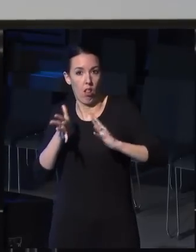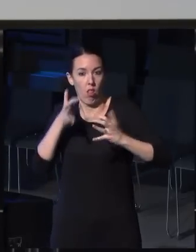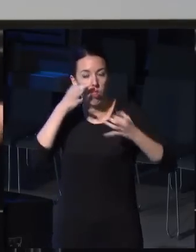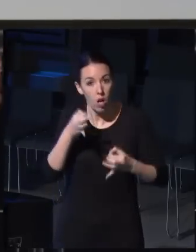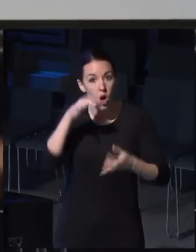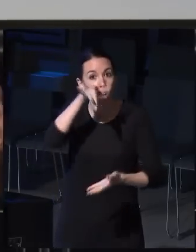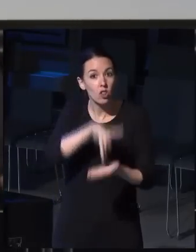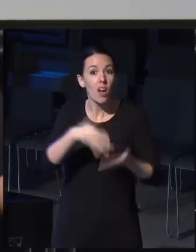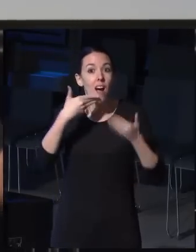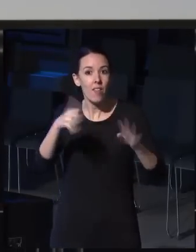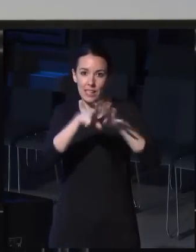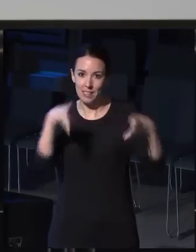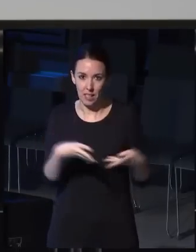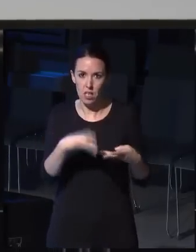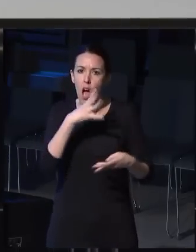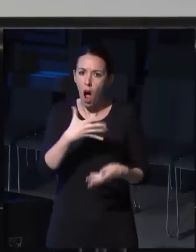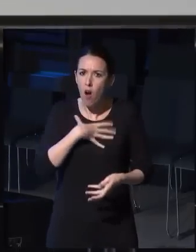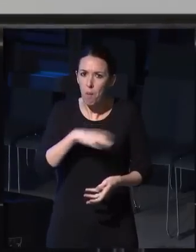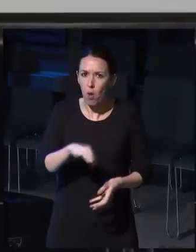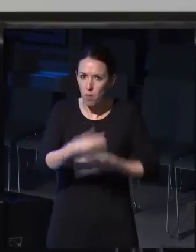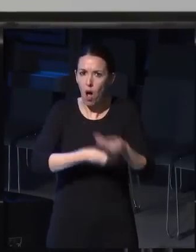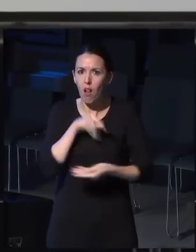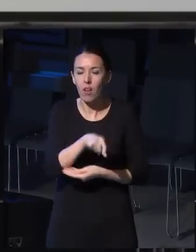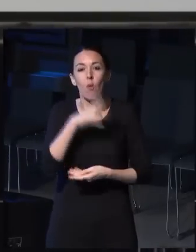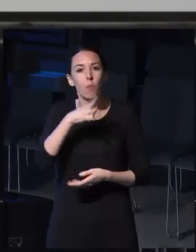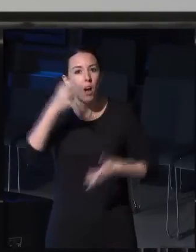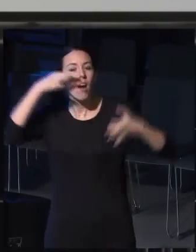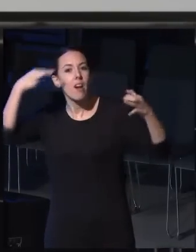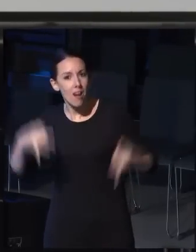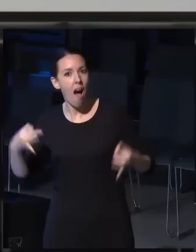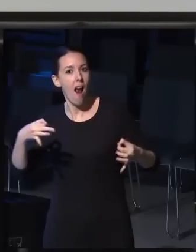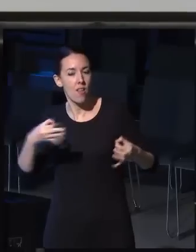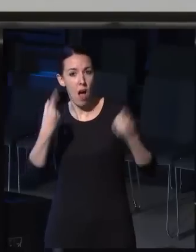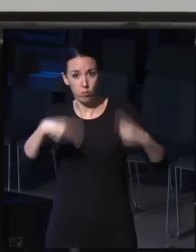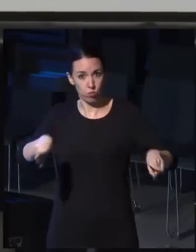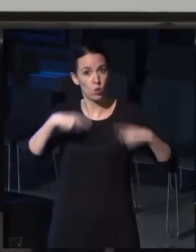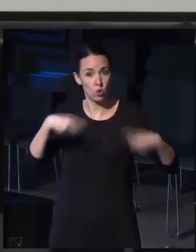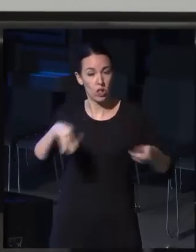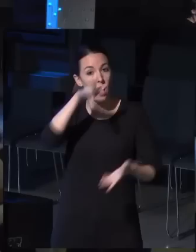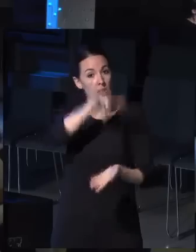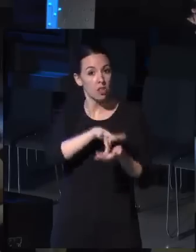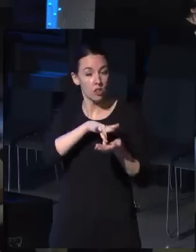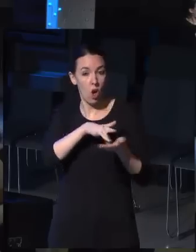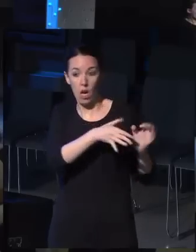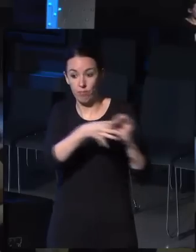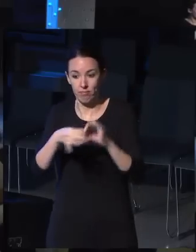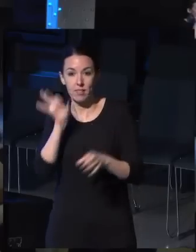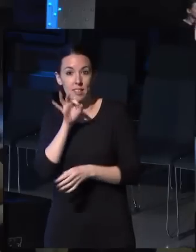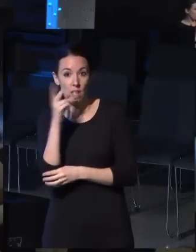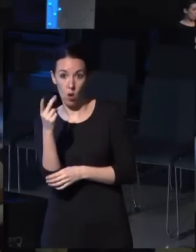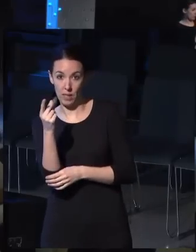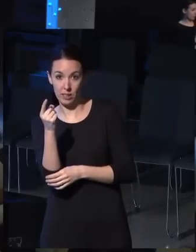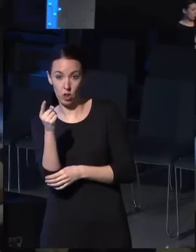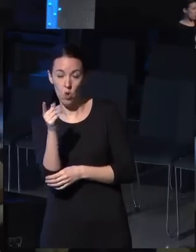ese elemento llamado Internet. Ahora podemos hacer eso. Por eso la realidad de estas músicas ahora mismo, relacionadas con el siglo XXI, tienen